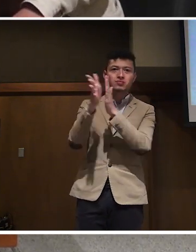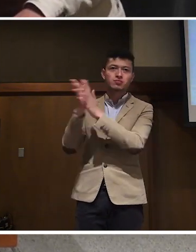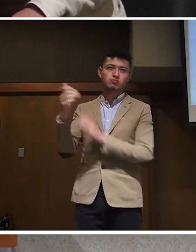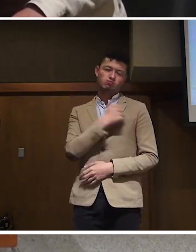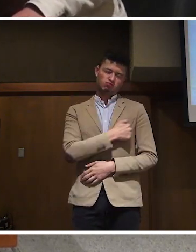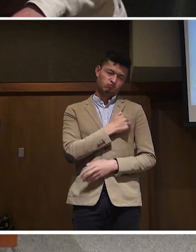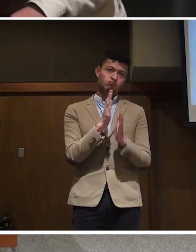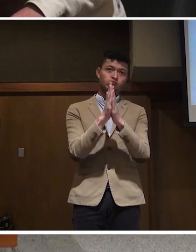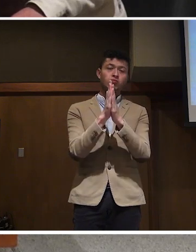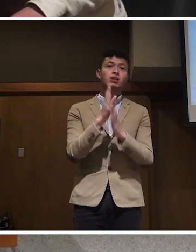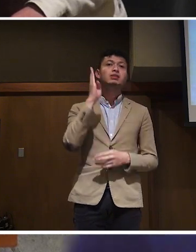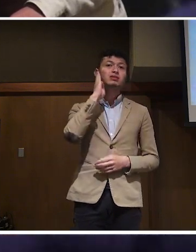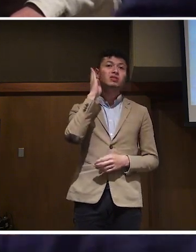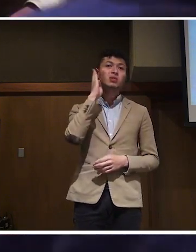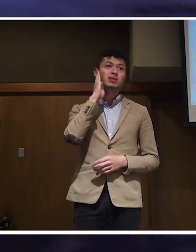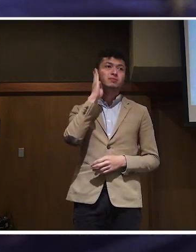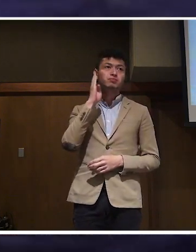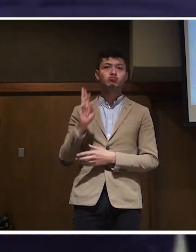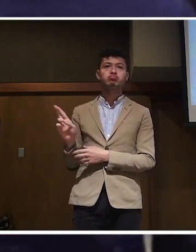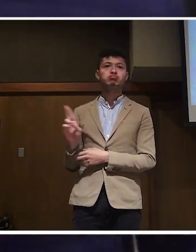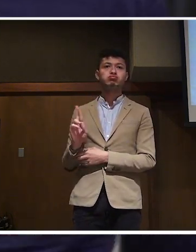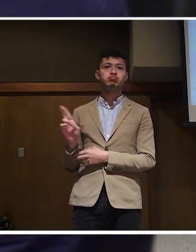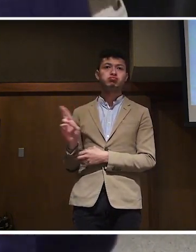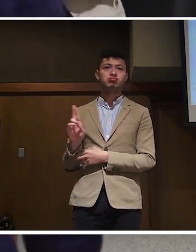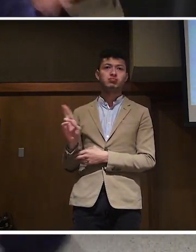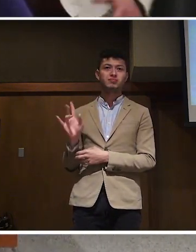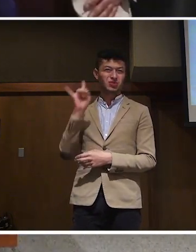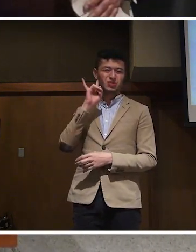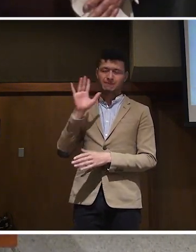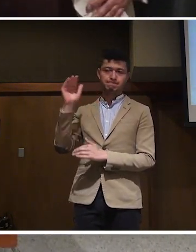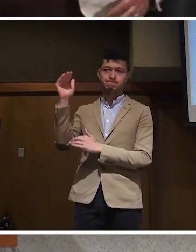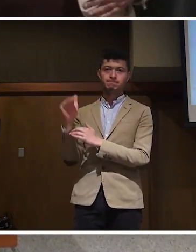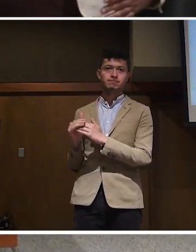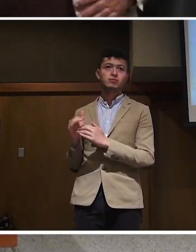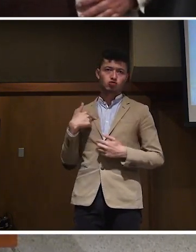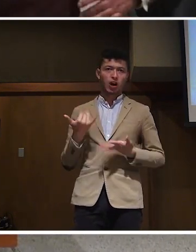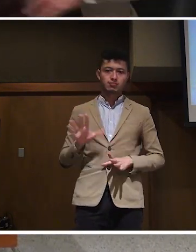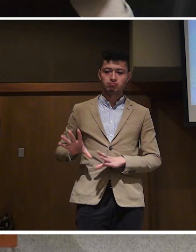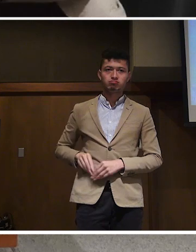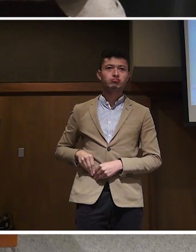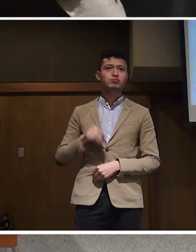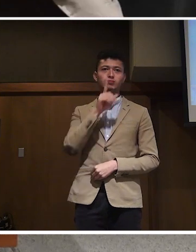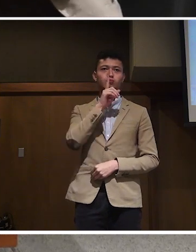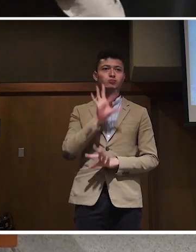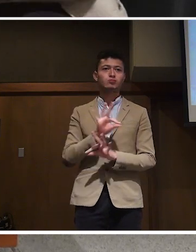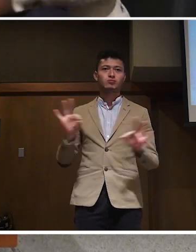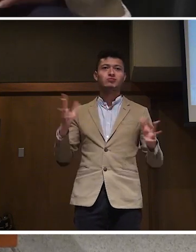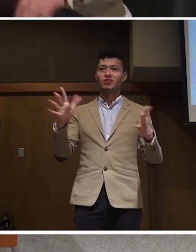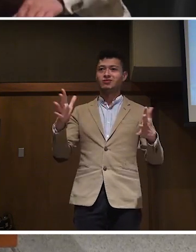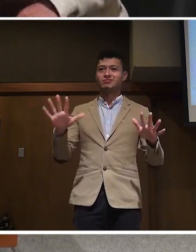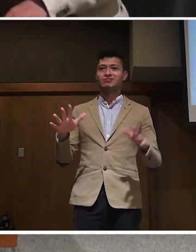sus celulares en silencio, que no suceda, bueno, yo ya puse el mío en silencio para que no me suceda